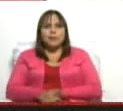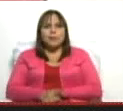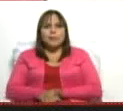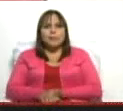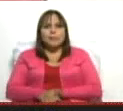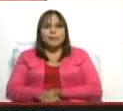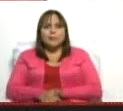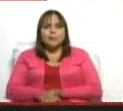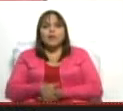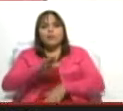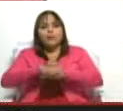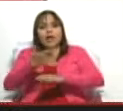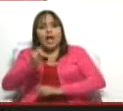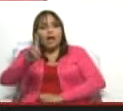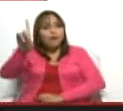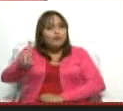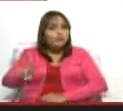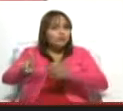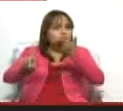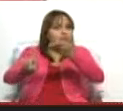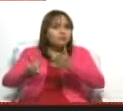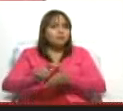¿Por qué será que tenemos un solo candidato?